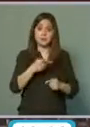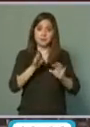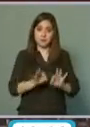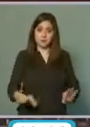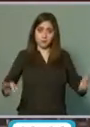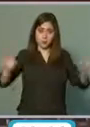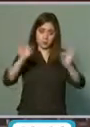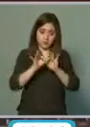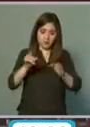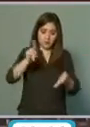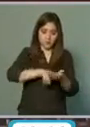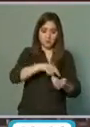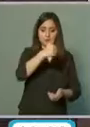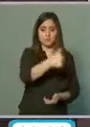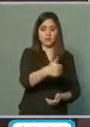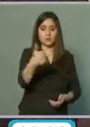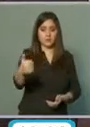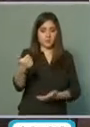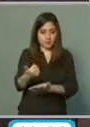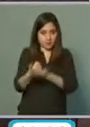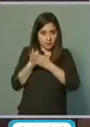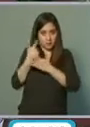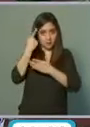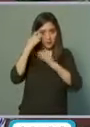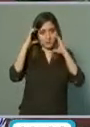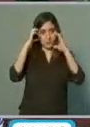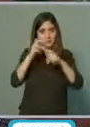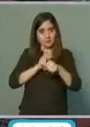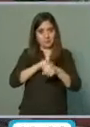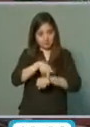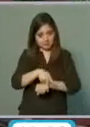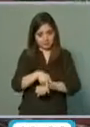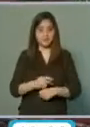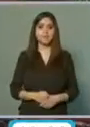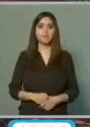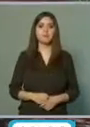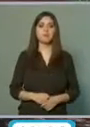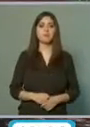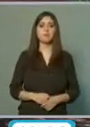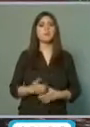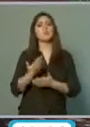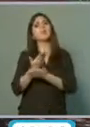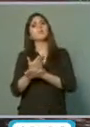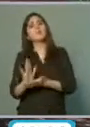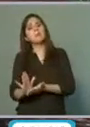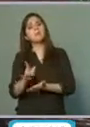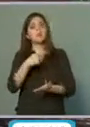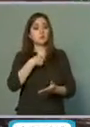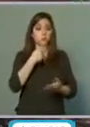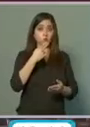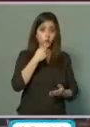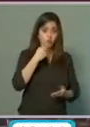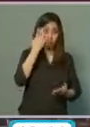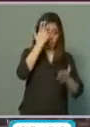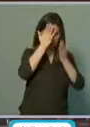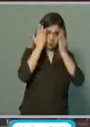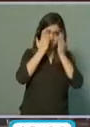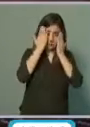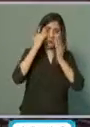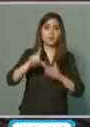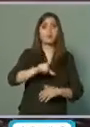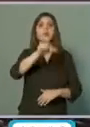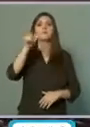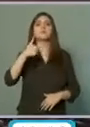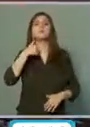ingredientes que contiene. Claro. Oye, una pregunta. Además de esto, le podemos echar la mano si tomamos mucha agua Mucha y dejamos agua. de